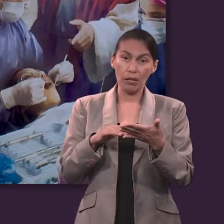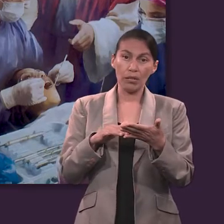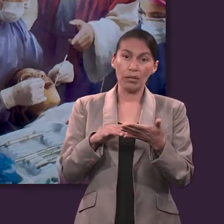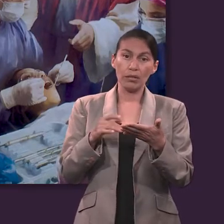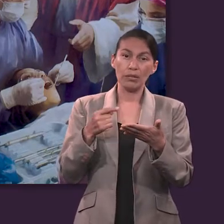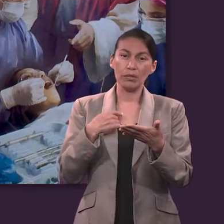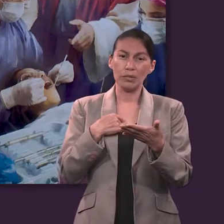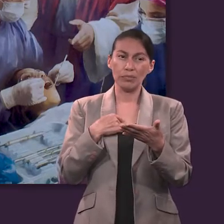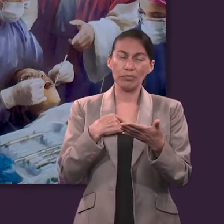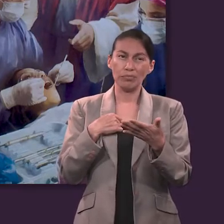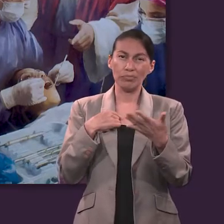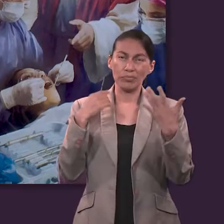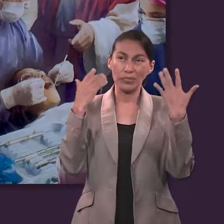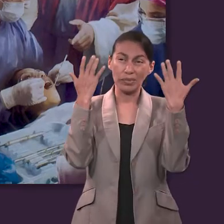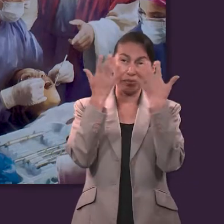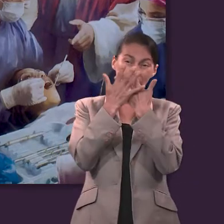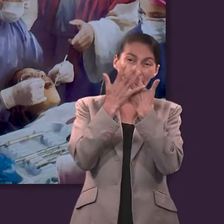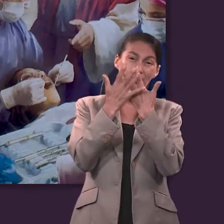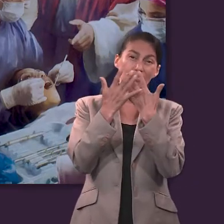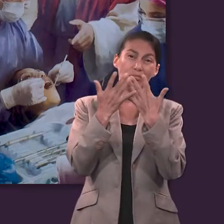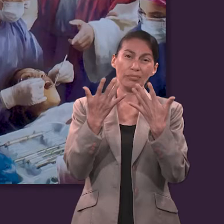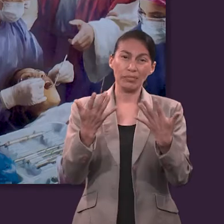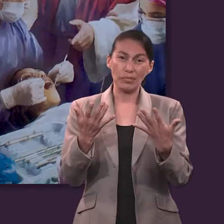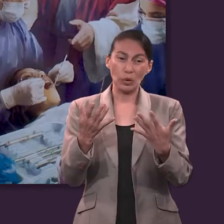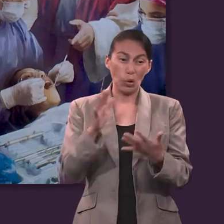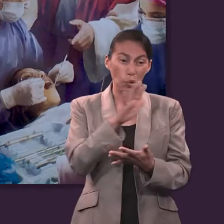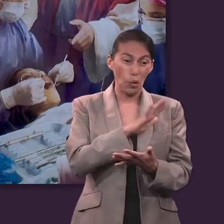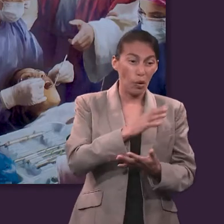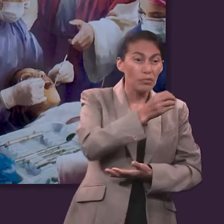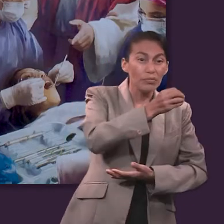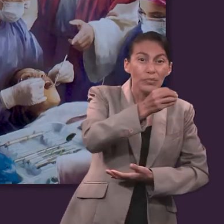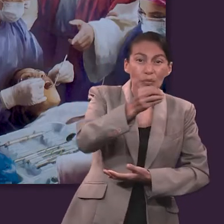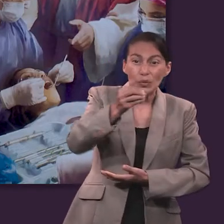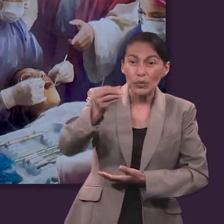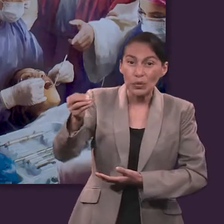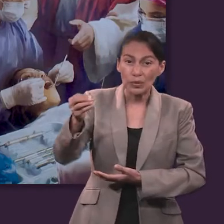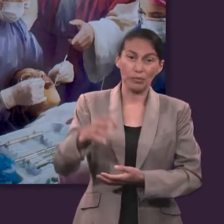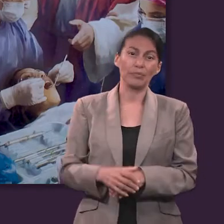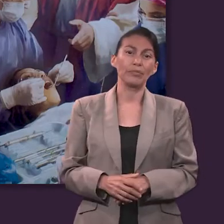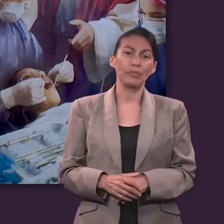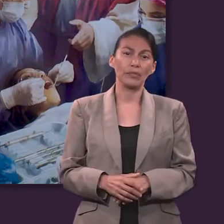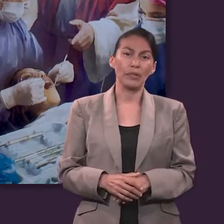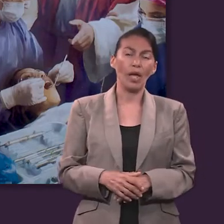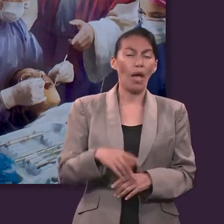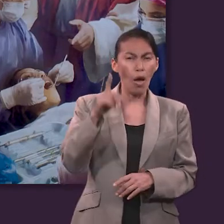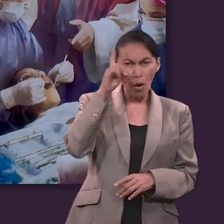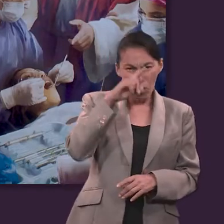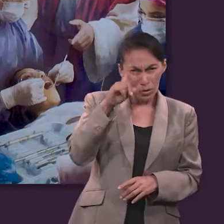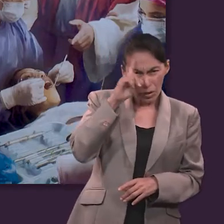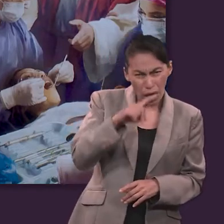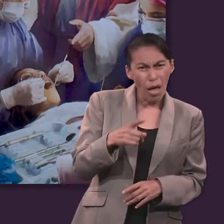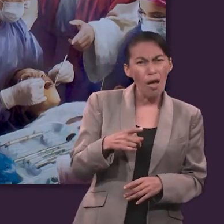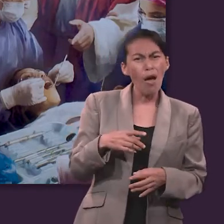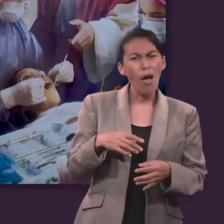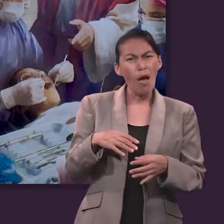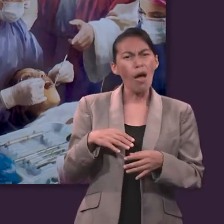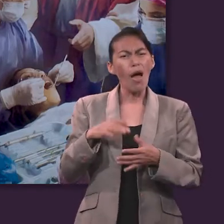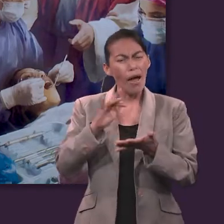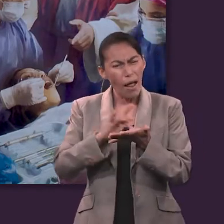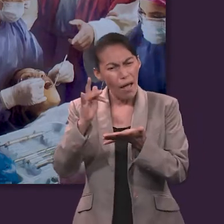conflicto, porque es un orden, o sea, no es un consejo, traten de dar gratitud, sino como